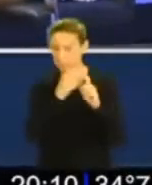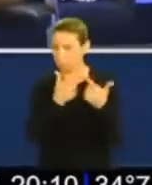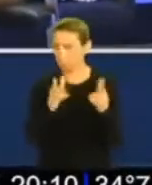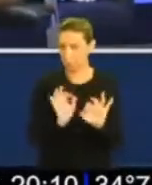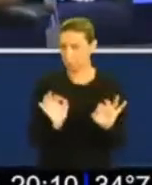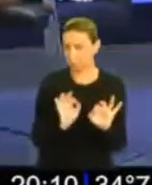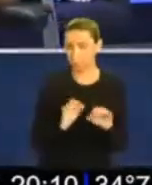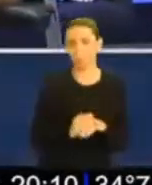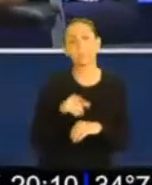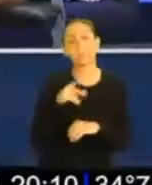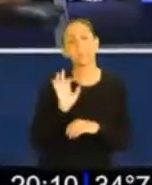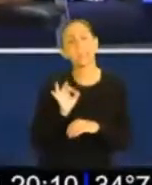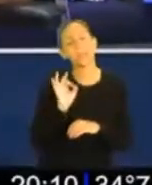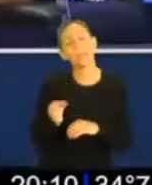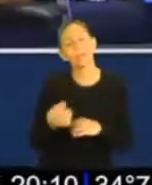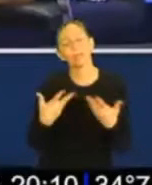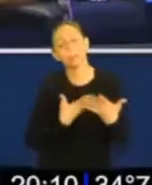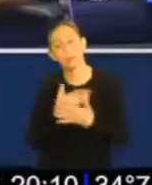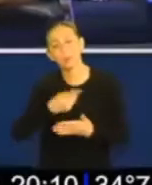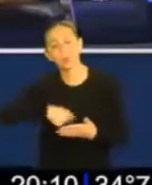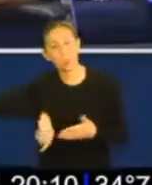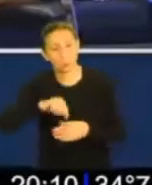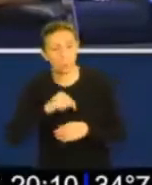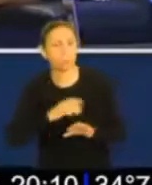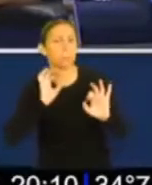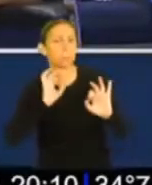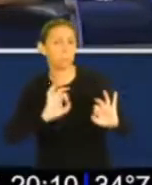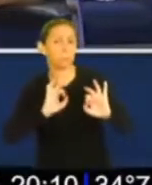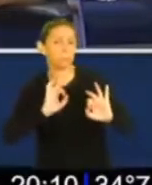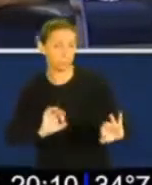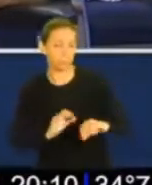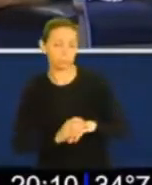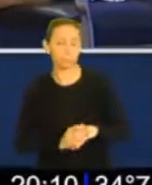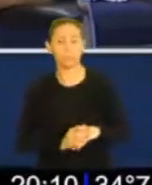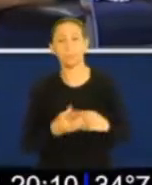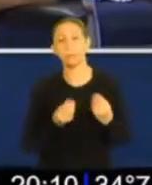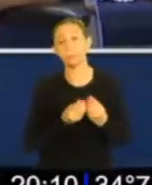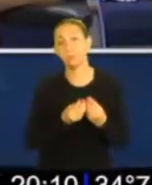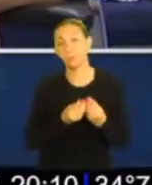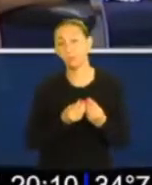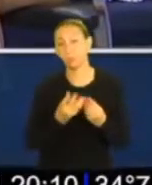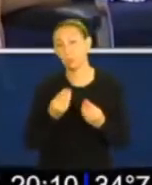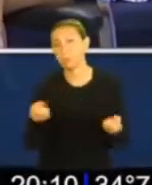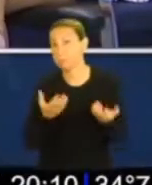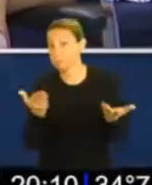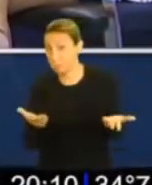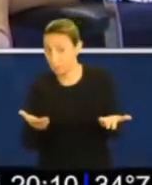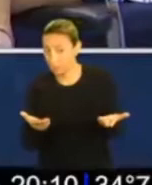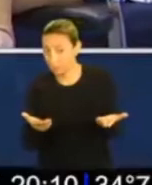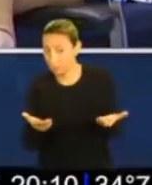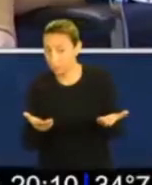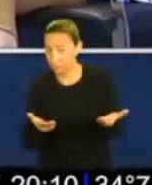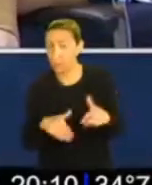inconveniente. Sabemos que estas combinaciones que nosotros estamos realizando están perfectamente estudiadas y que en muchos casos hasta son mejores,